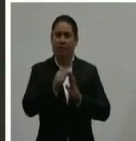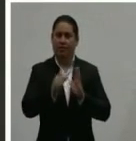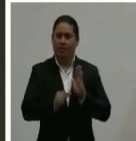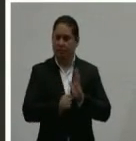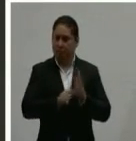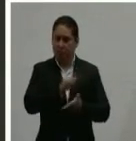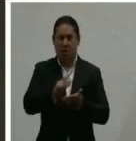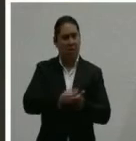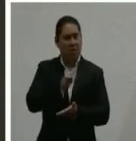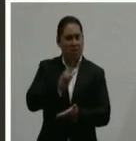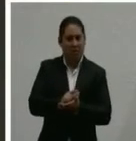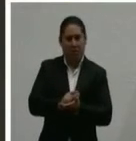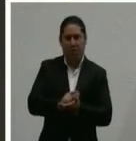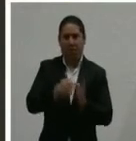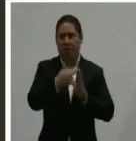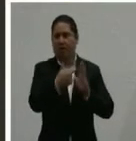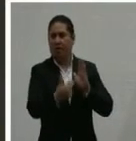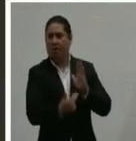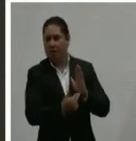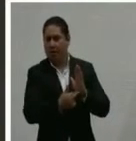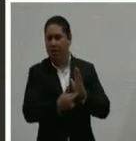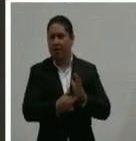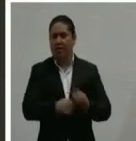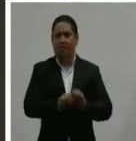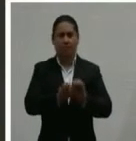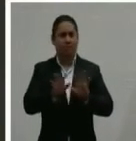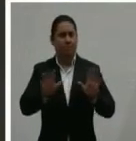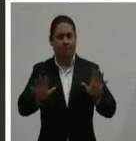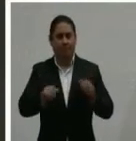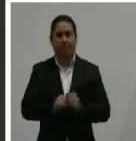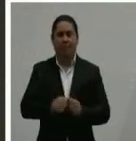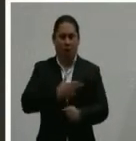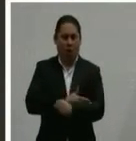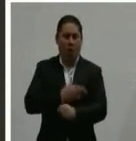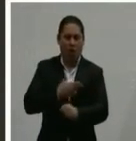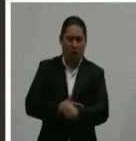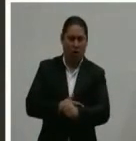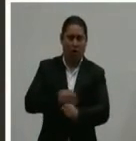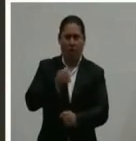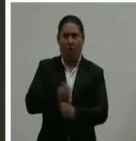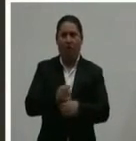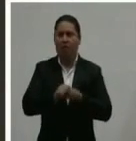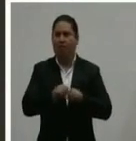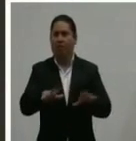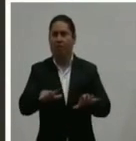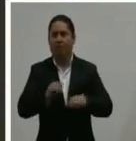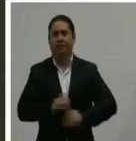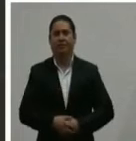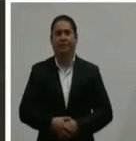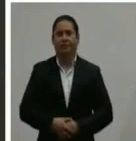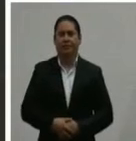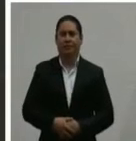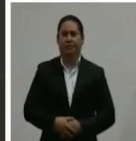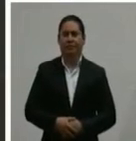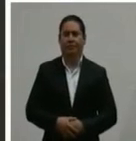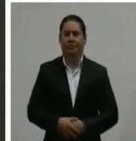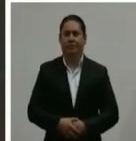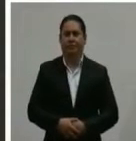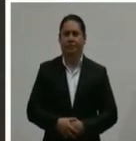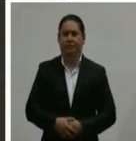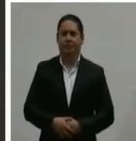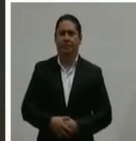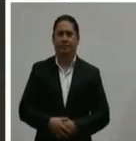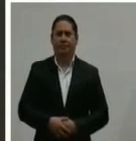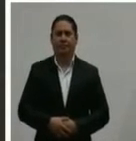las leyes y reglamentos de transparencia aplicables a la información pública.